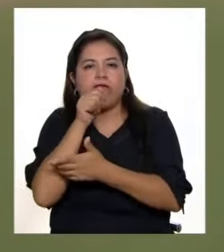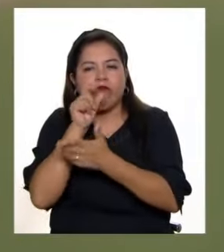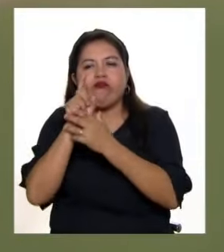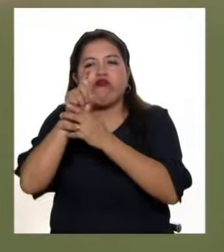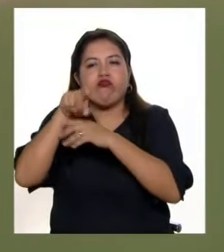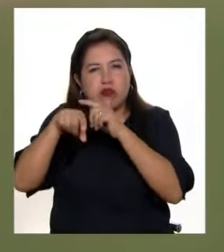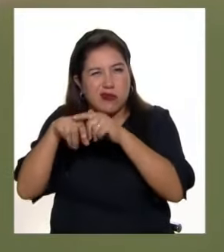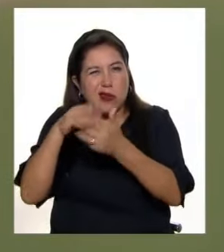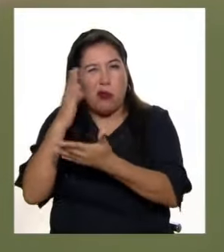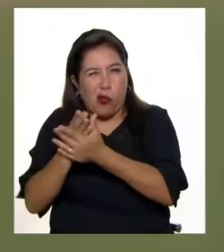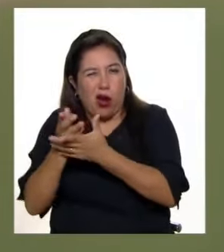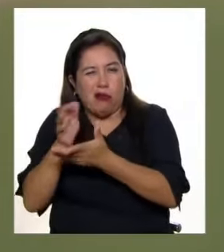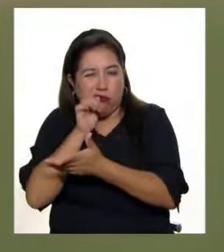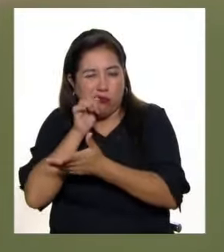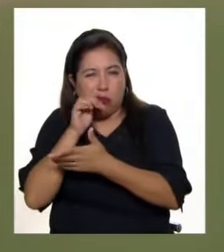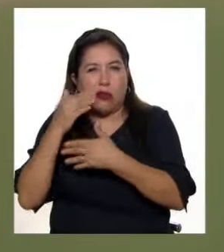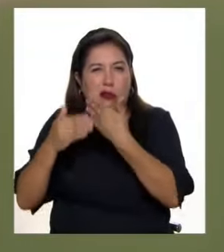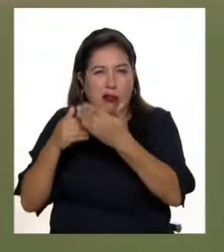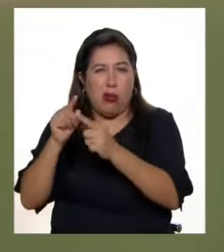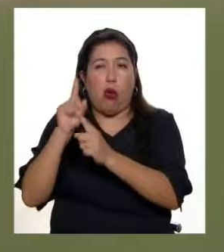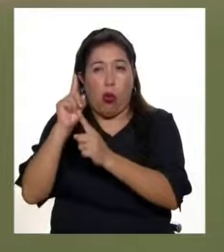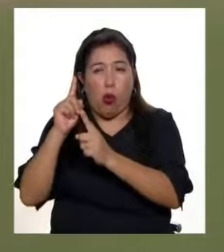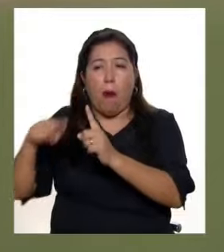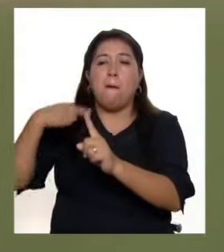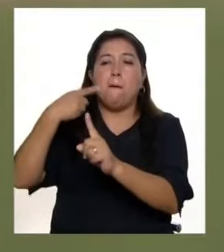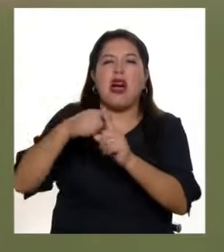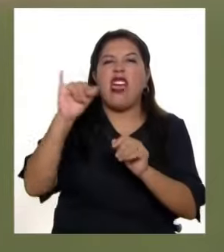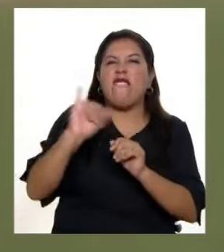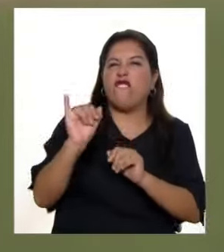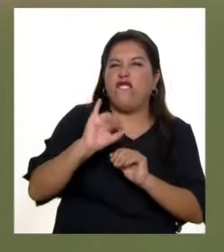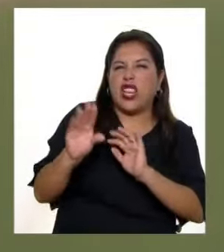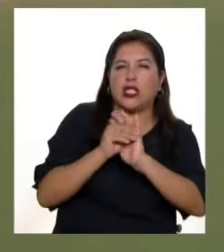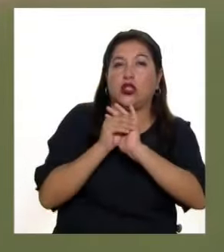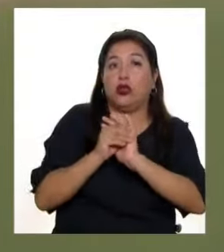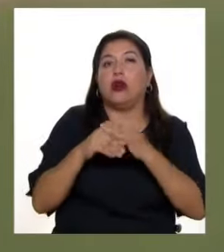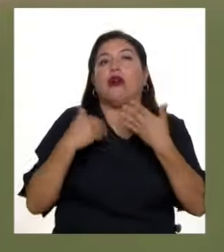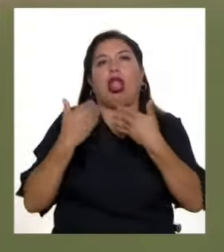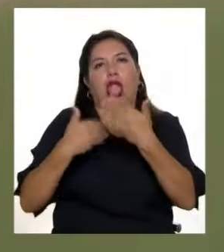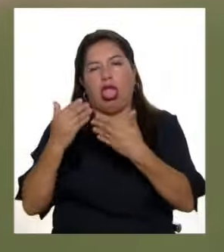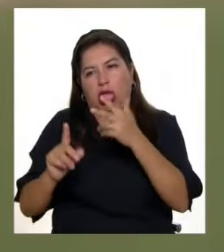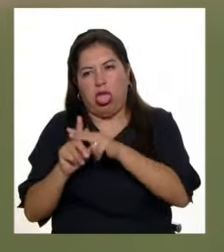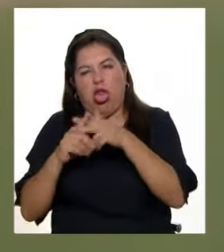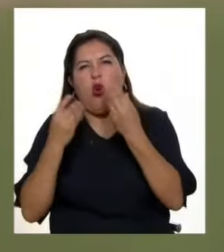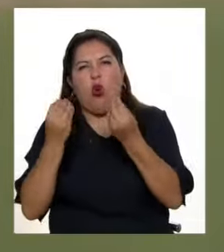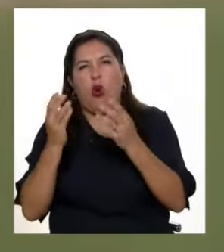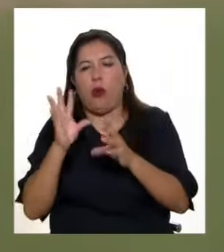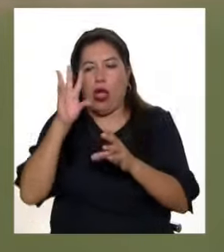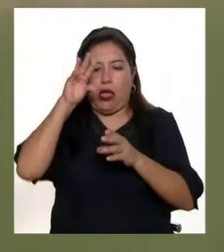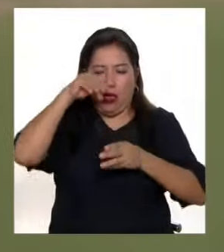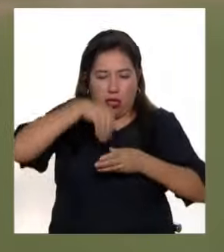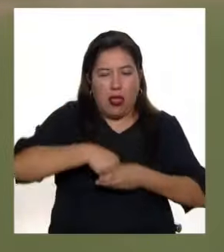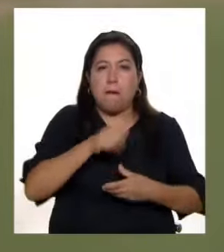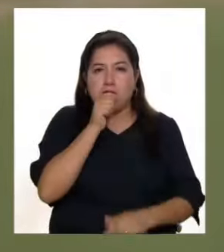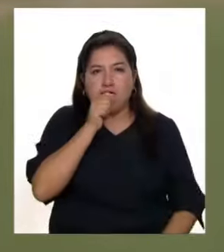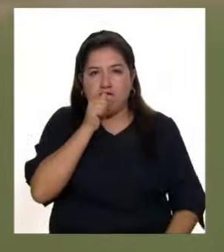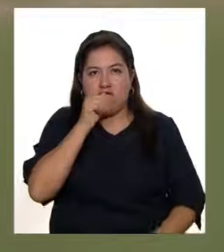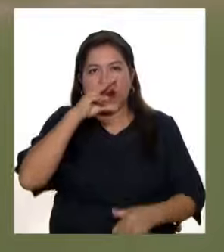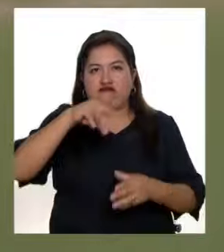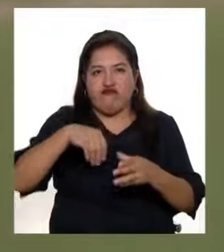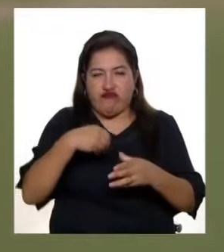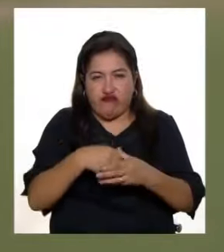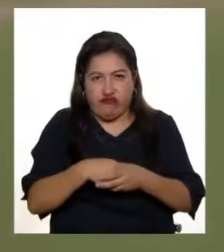ir acompañado también de un proceso infeccioso. Y el proceso infeccioso, ¿cómo ingresa al organismo? A través de nuestros genitales,